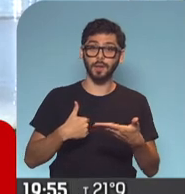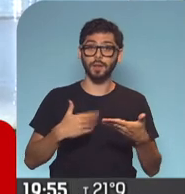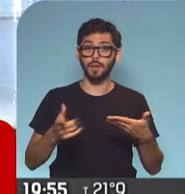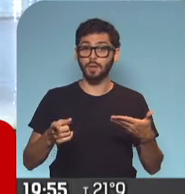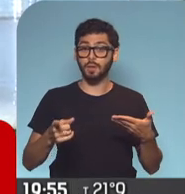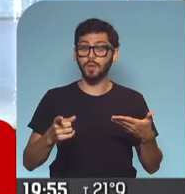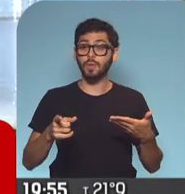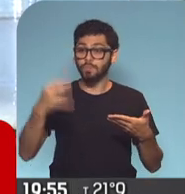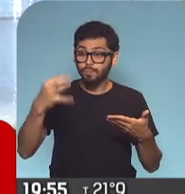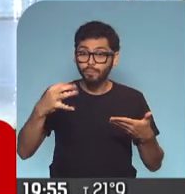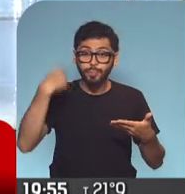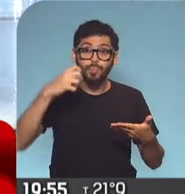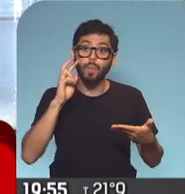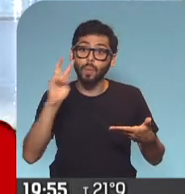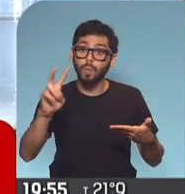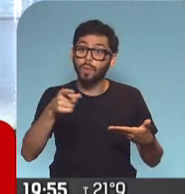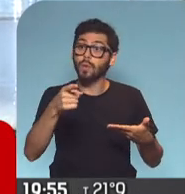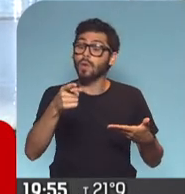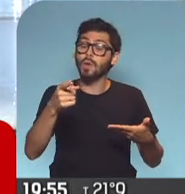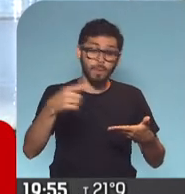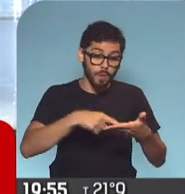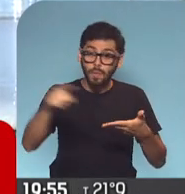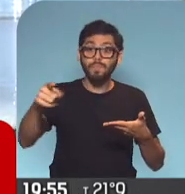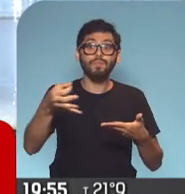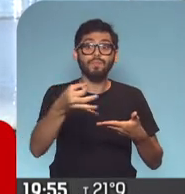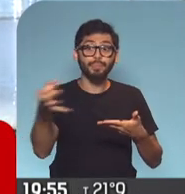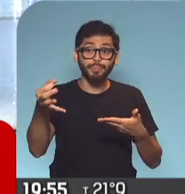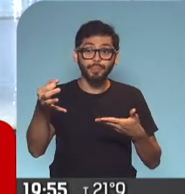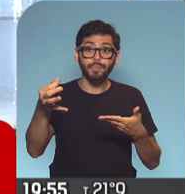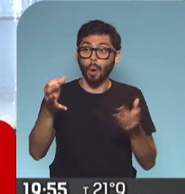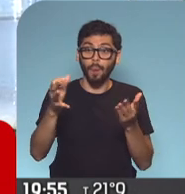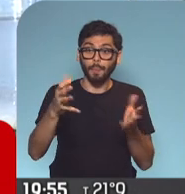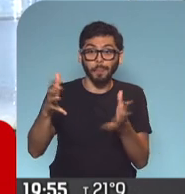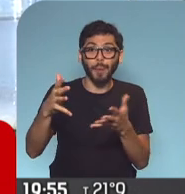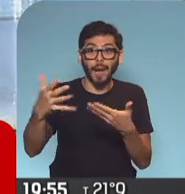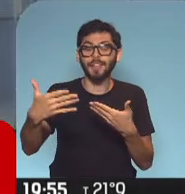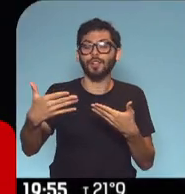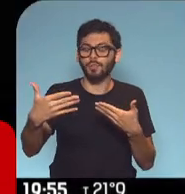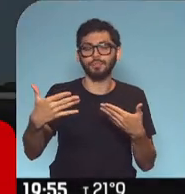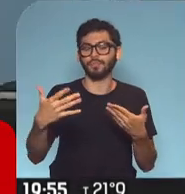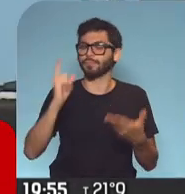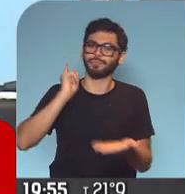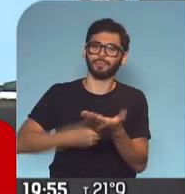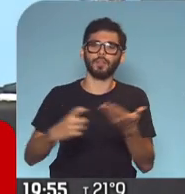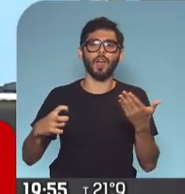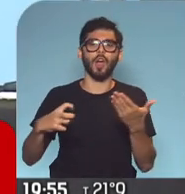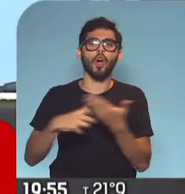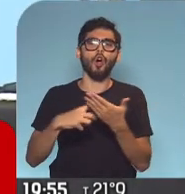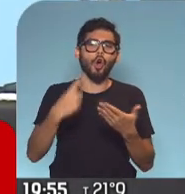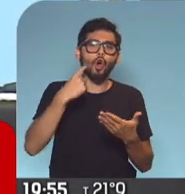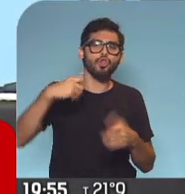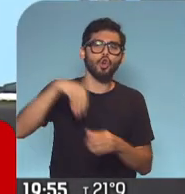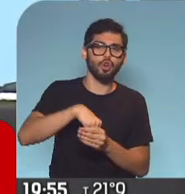parecidas a las que habían sucedido, es que determiné de forma inmediata una auditoría interna. Insistimos,